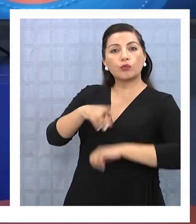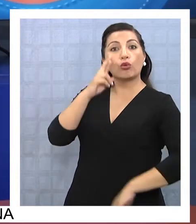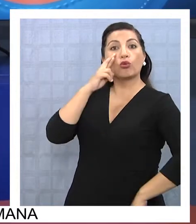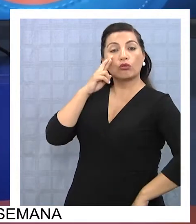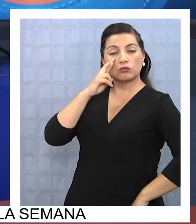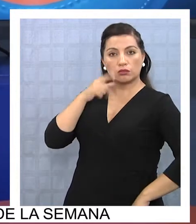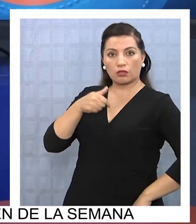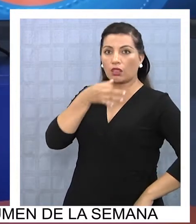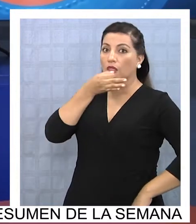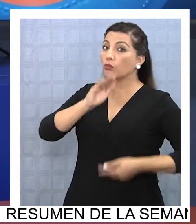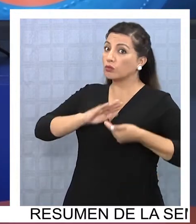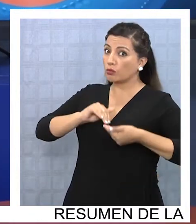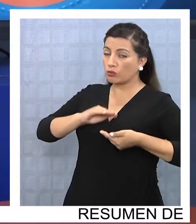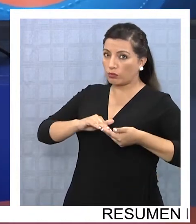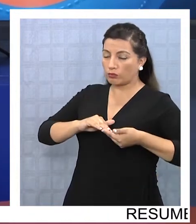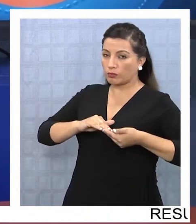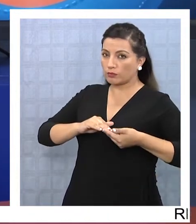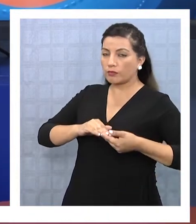reconocer. Pero